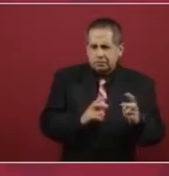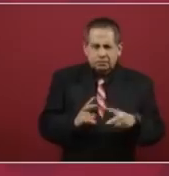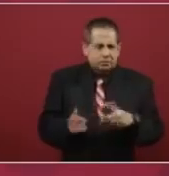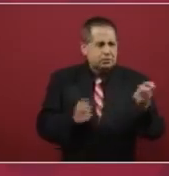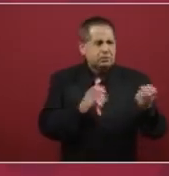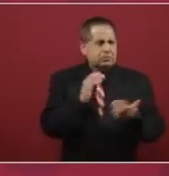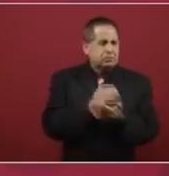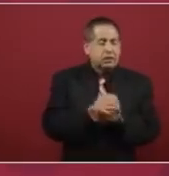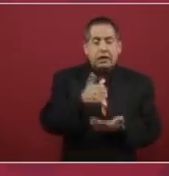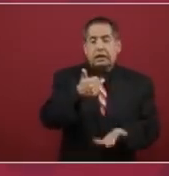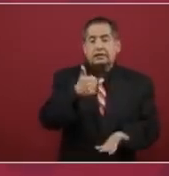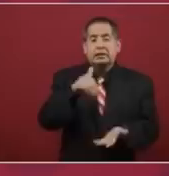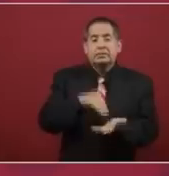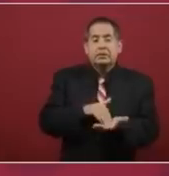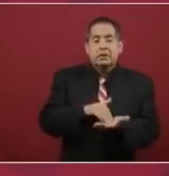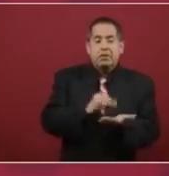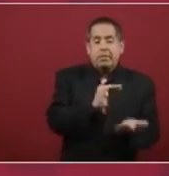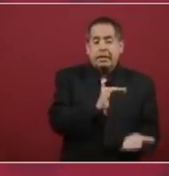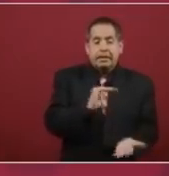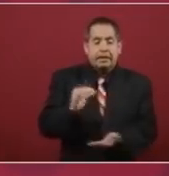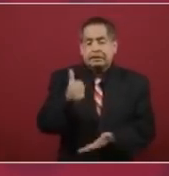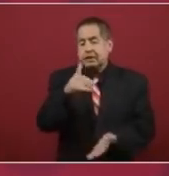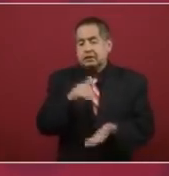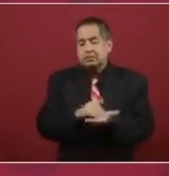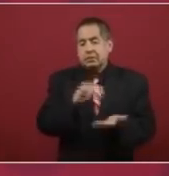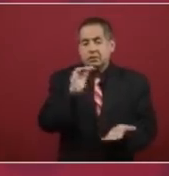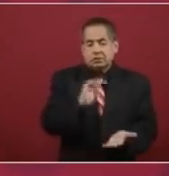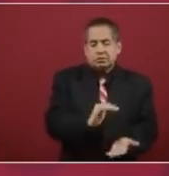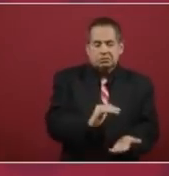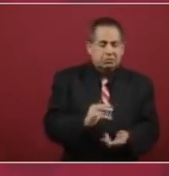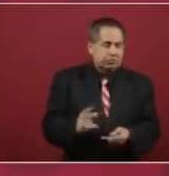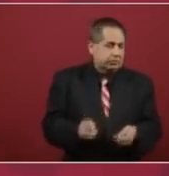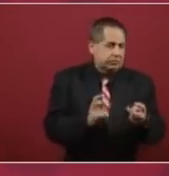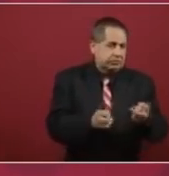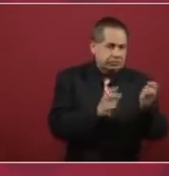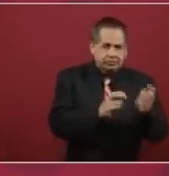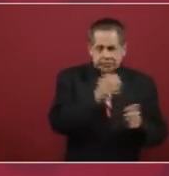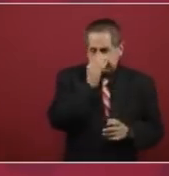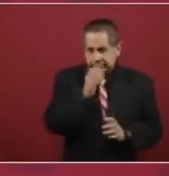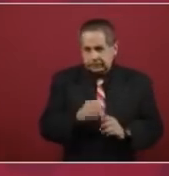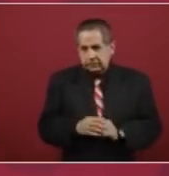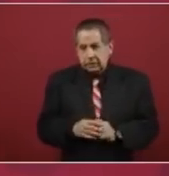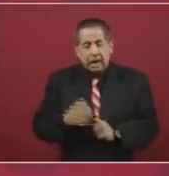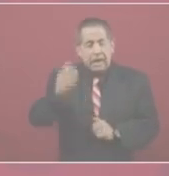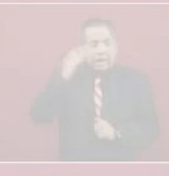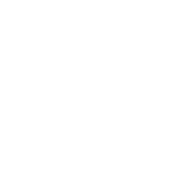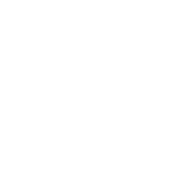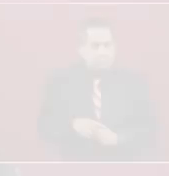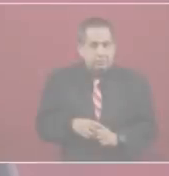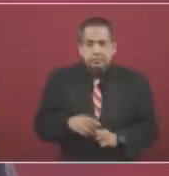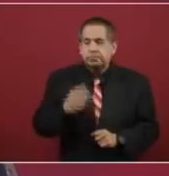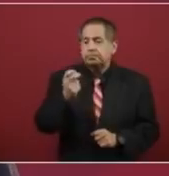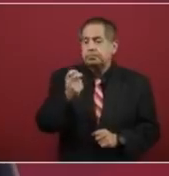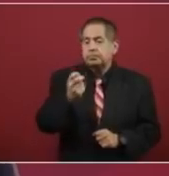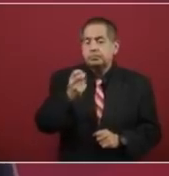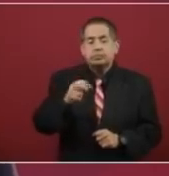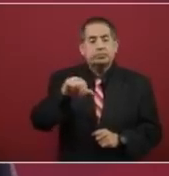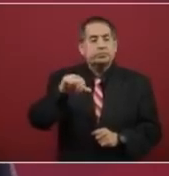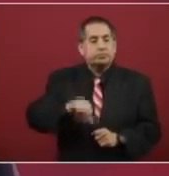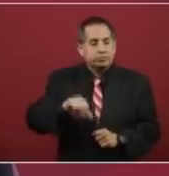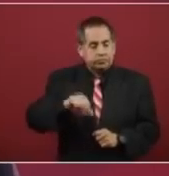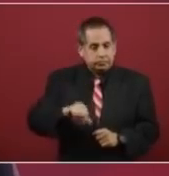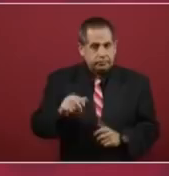6,000 barriles ayer de los ductos, pero se robaban 80,000. Hoy,